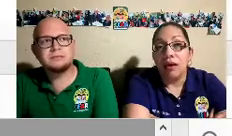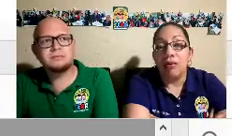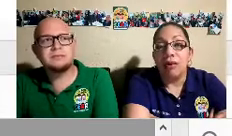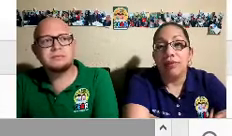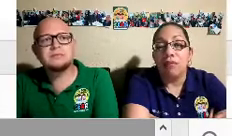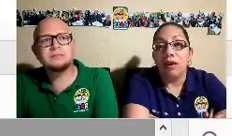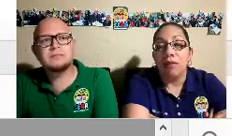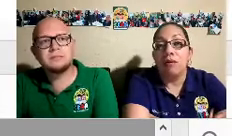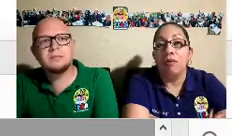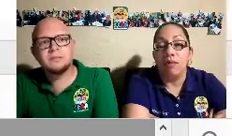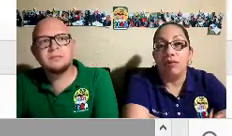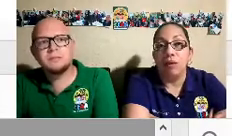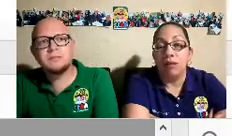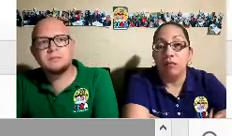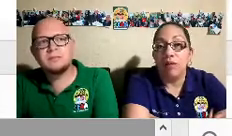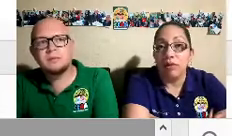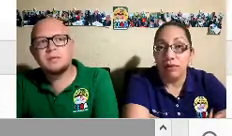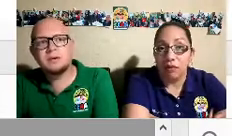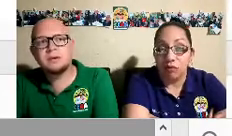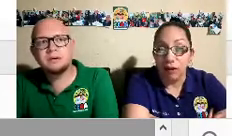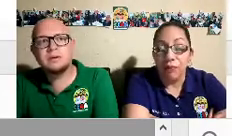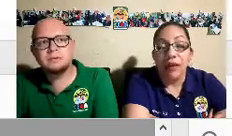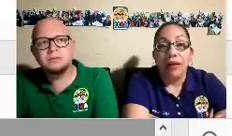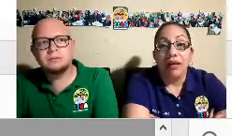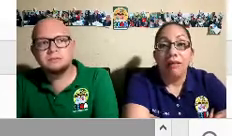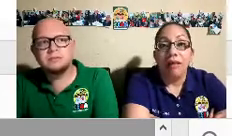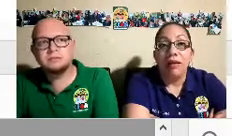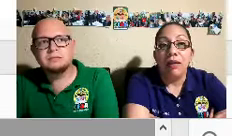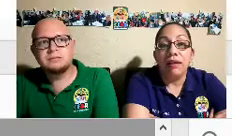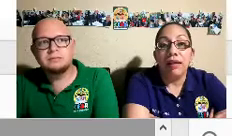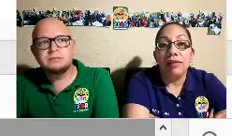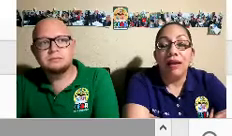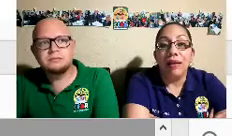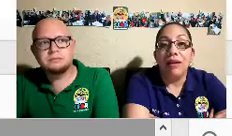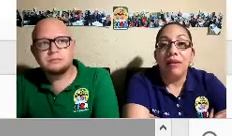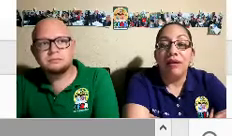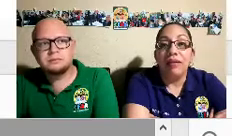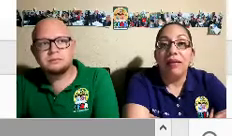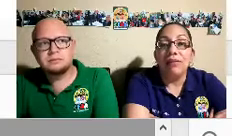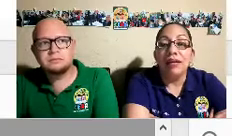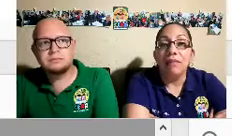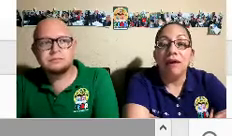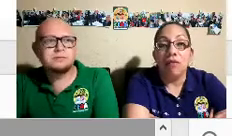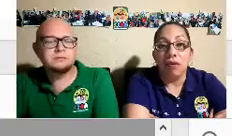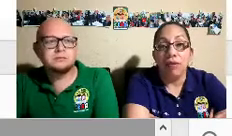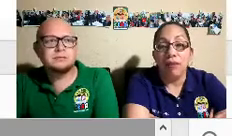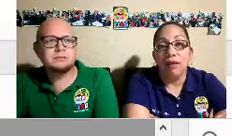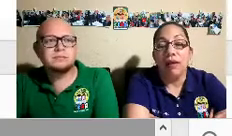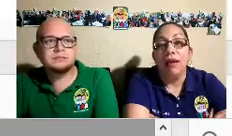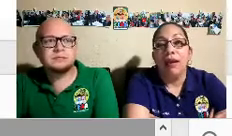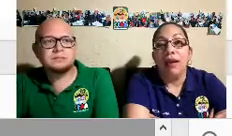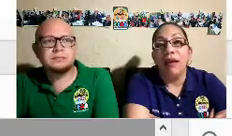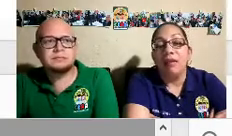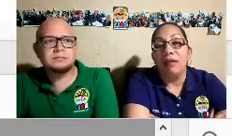ellas. La otra es que pongan en juego también su lectura y su escritura. Y finalmente es que realmente describan